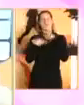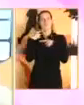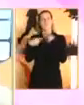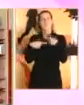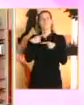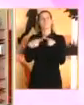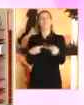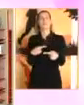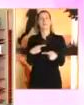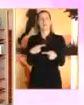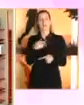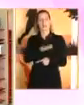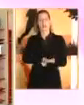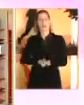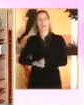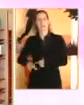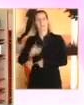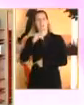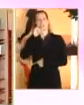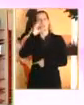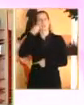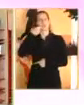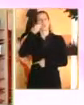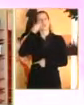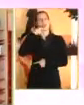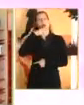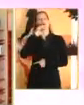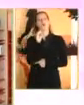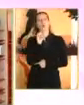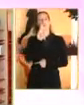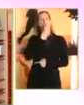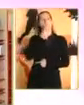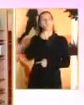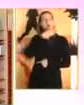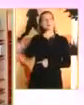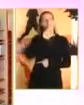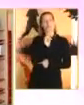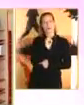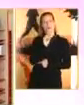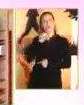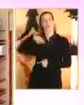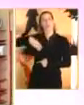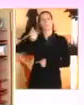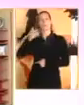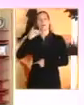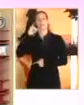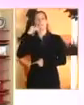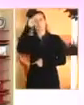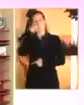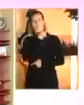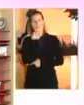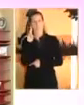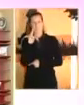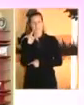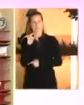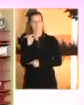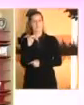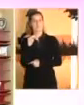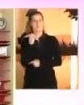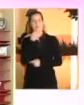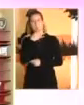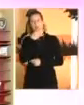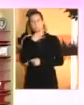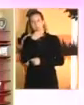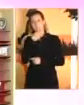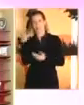niño es Diego de Miguel, el que está aquí con nosotros es Pablo de Miguel, el padre Mario de Miguel. Muy buenas tardes y bienvenidos. Buenas tardes.